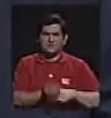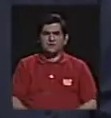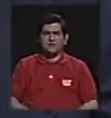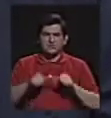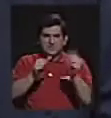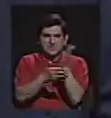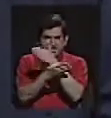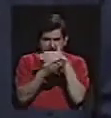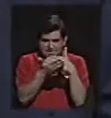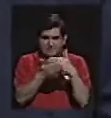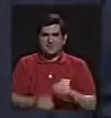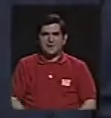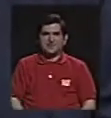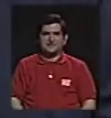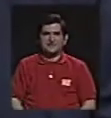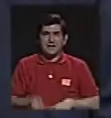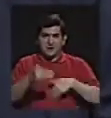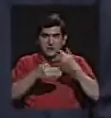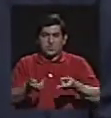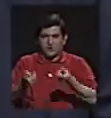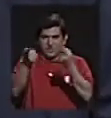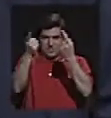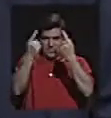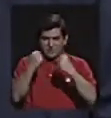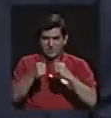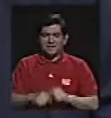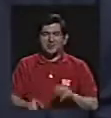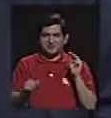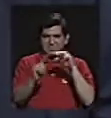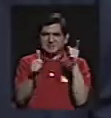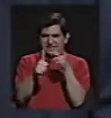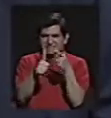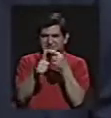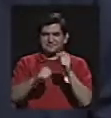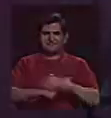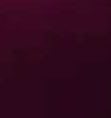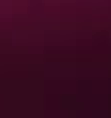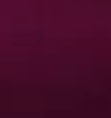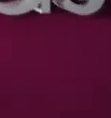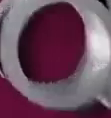el próximo bloque cuando volvamos de estos mensajes.